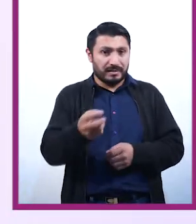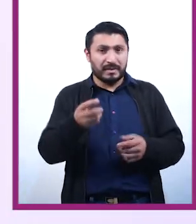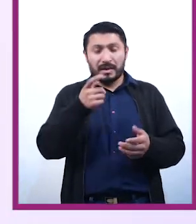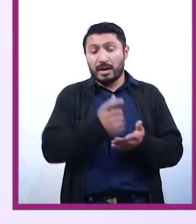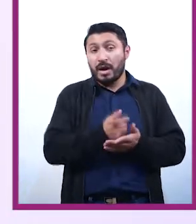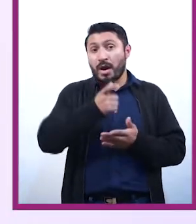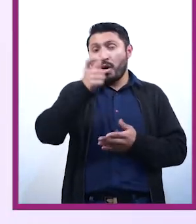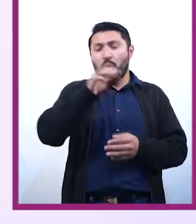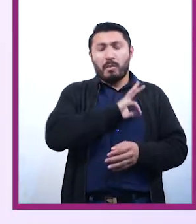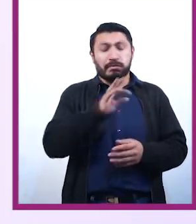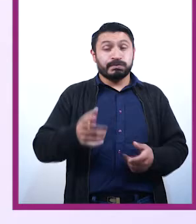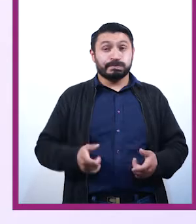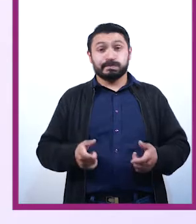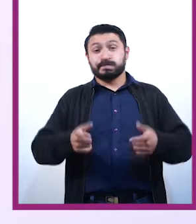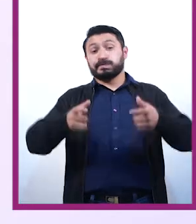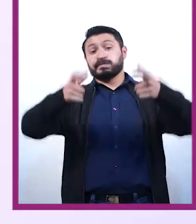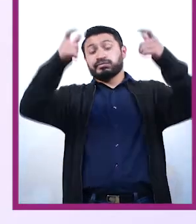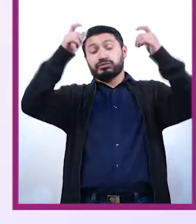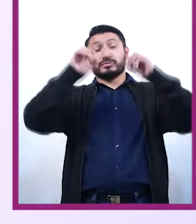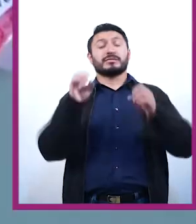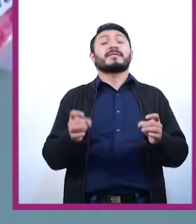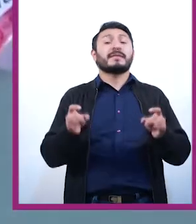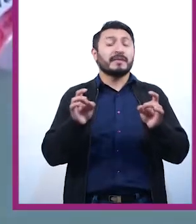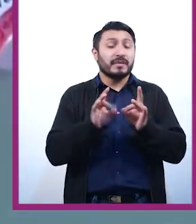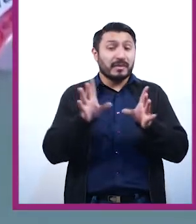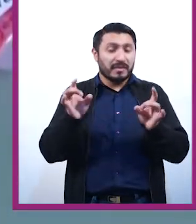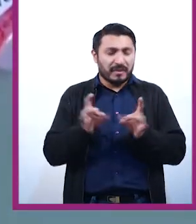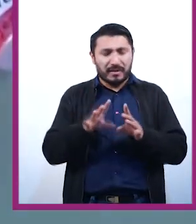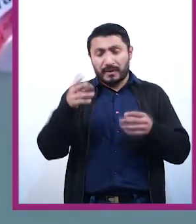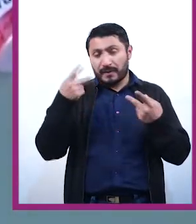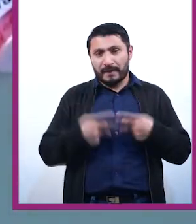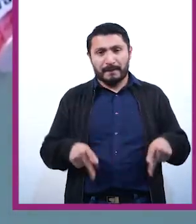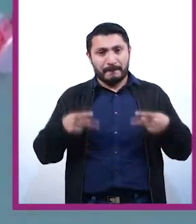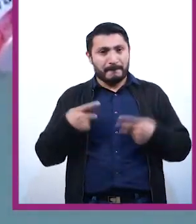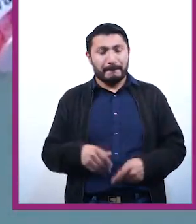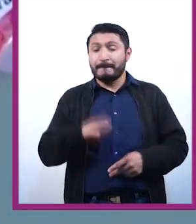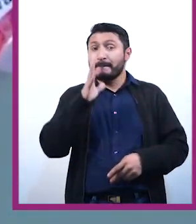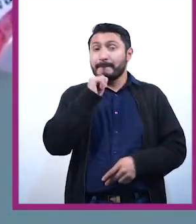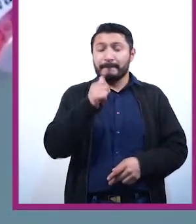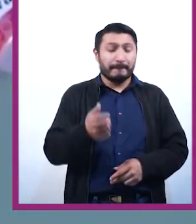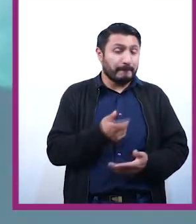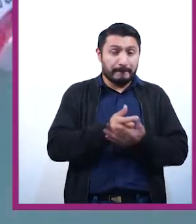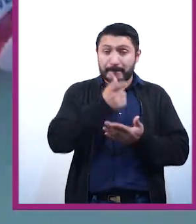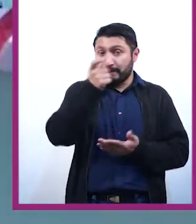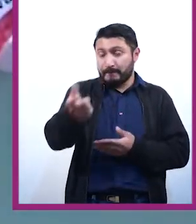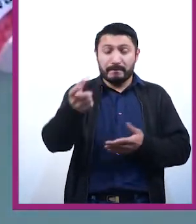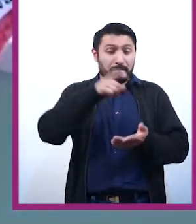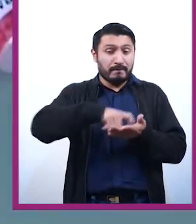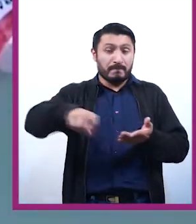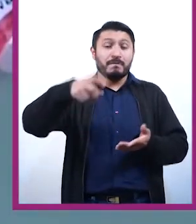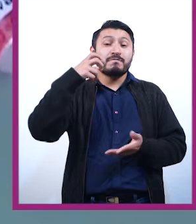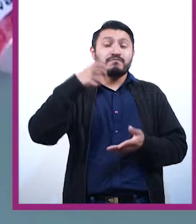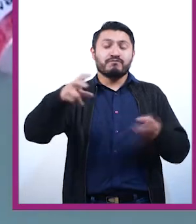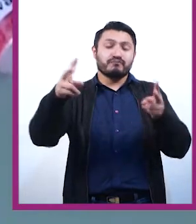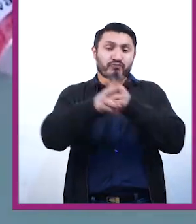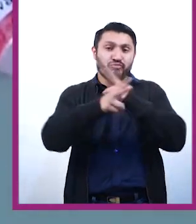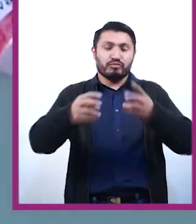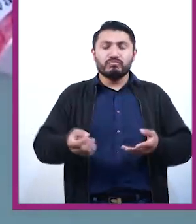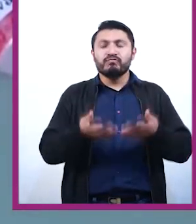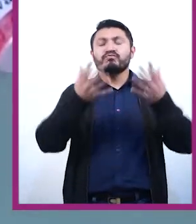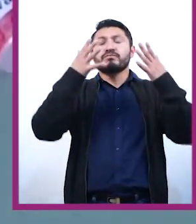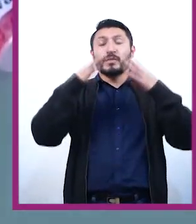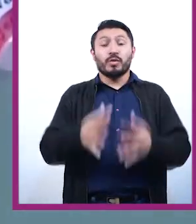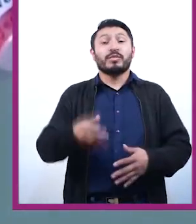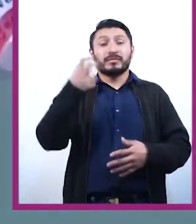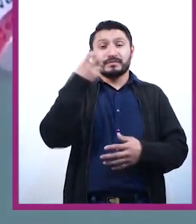productos pueden subir desmedidamente, ocasionando que a las personas no les alcance el dinero para comprar estos productos.